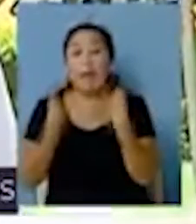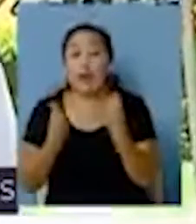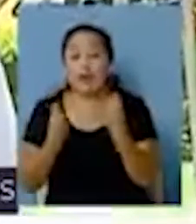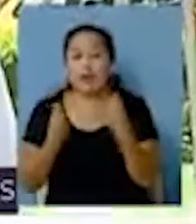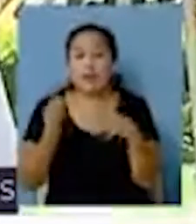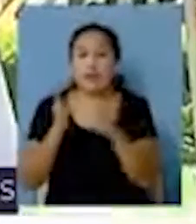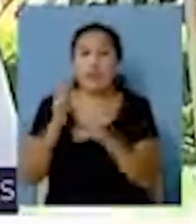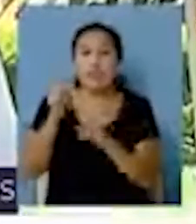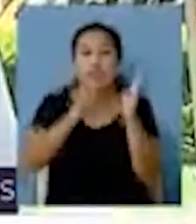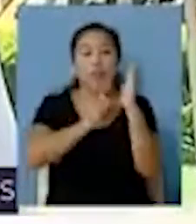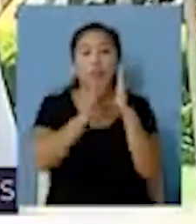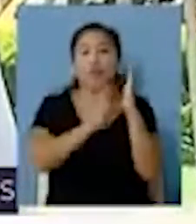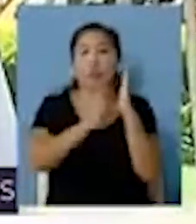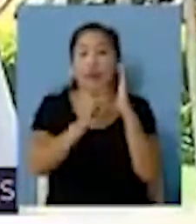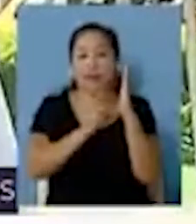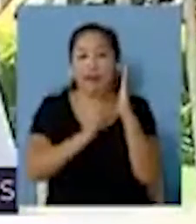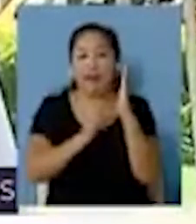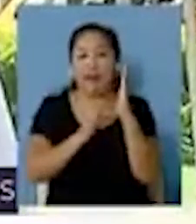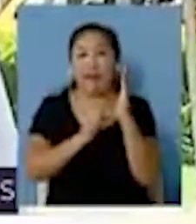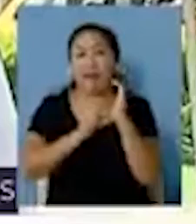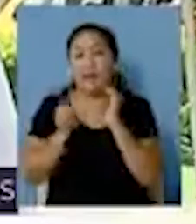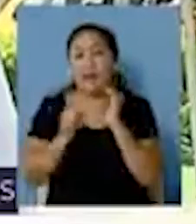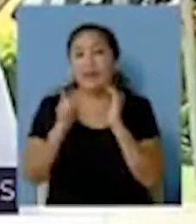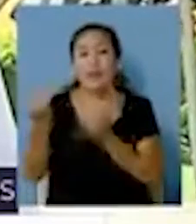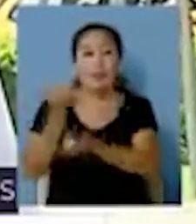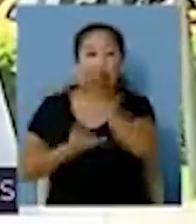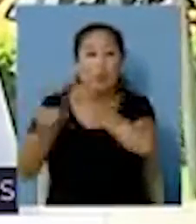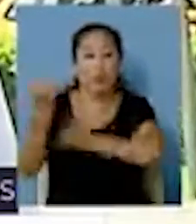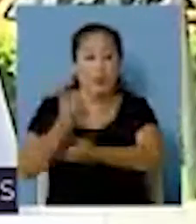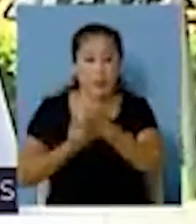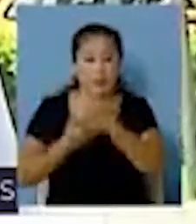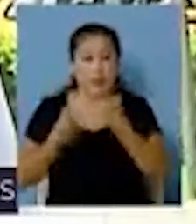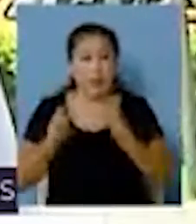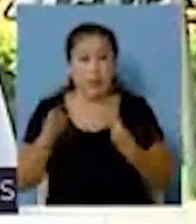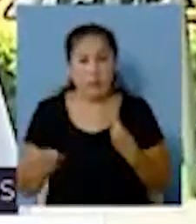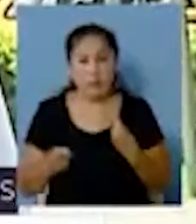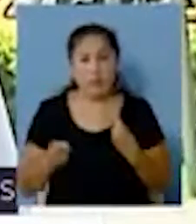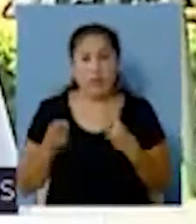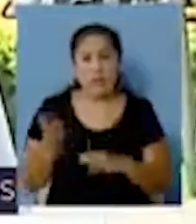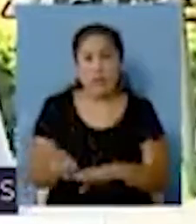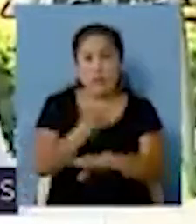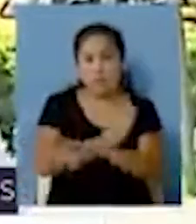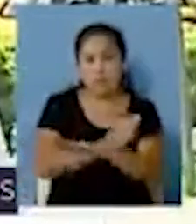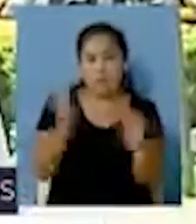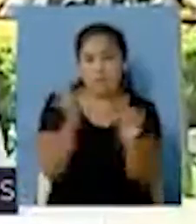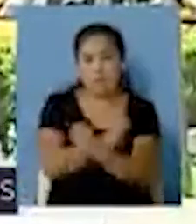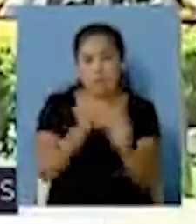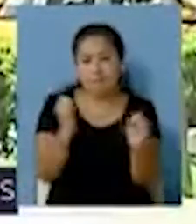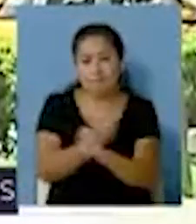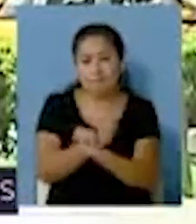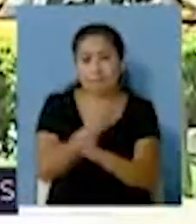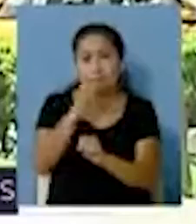el sistema SUBE, en el cual se nos informa que ya, digamos, previa aprobación de